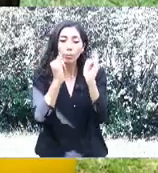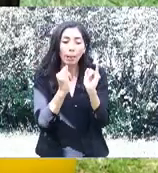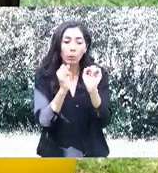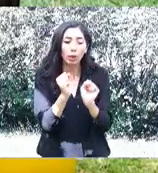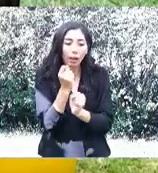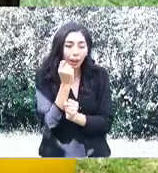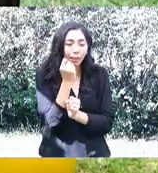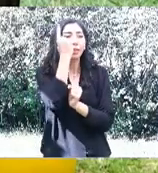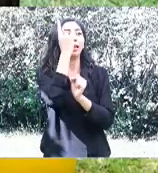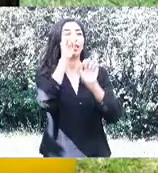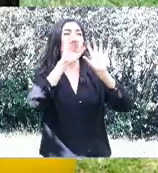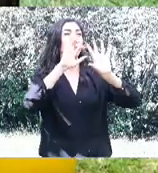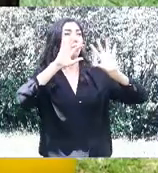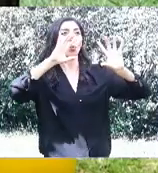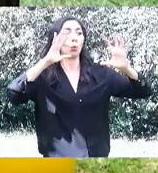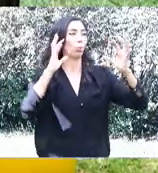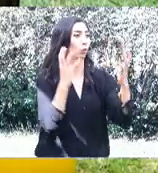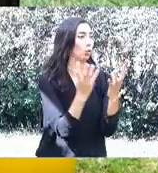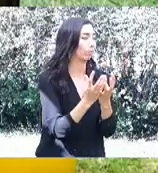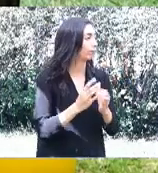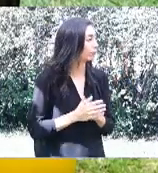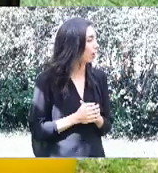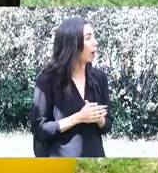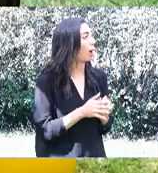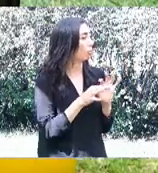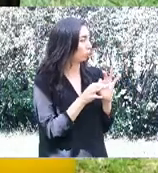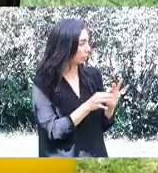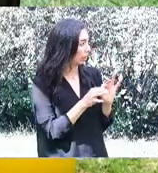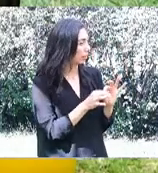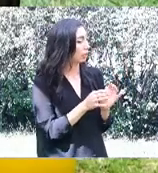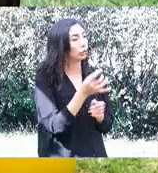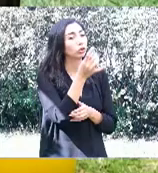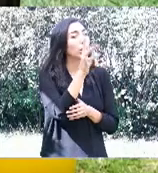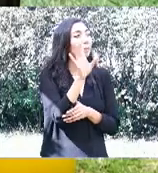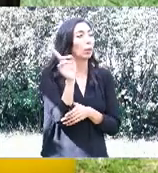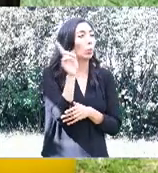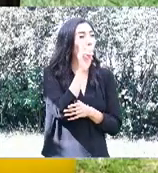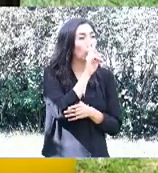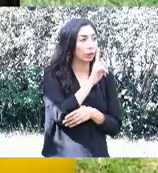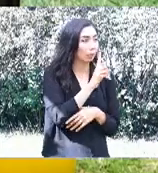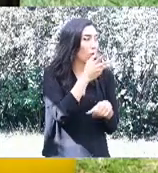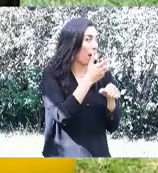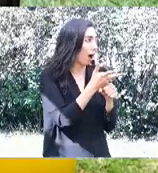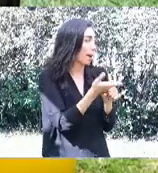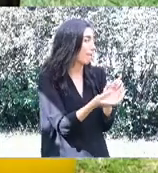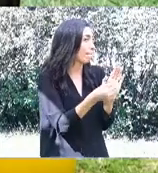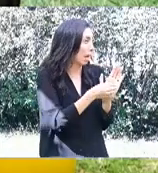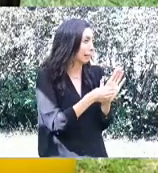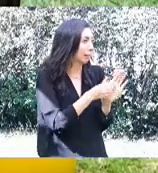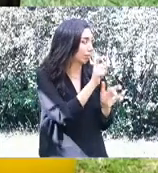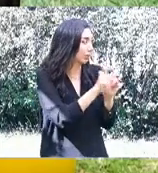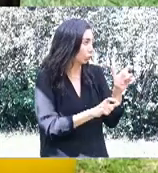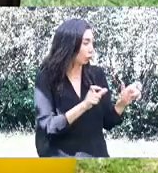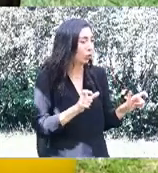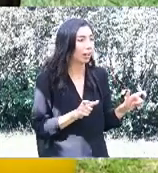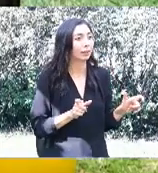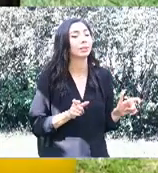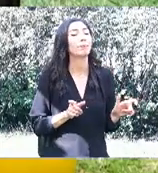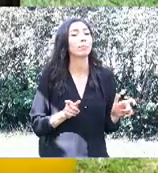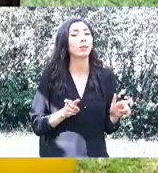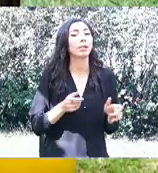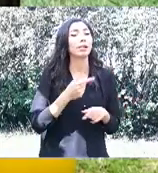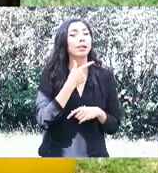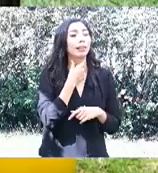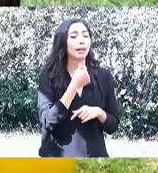mundo Muchas gracias quizás solamente para terminar como tenemos más más parte de más personas que nos van a mostrar me